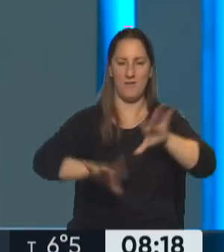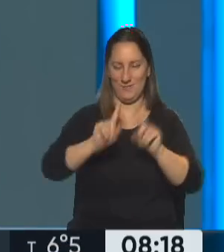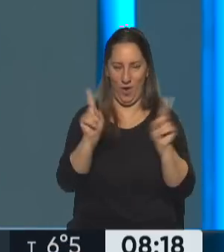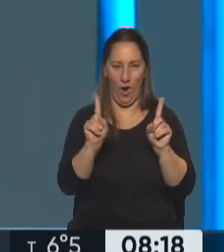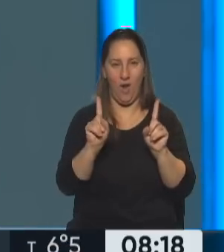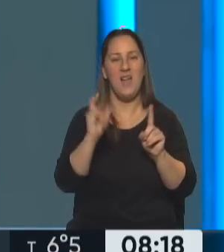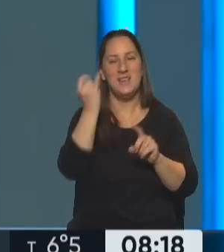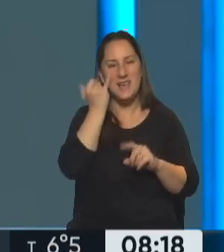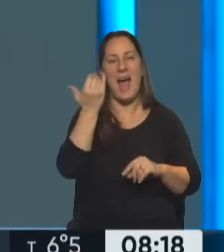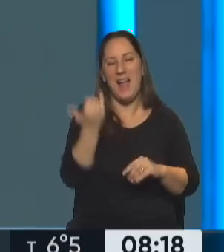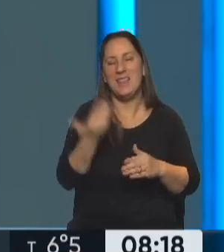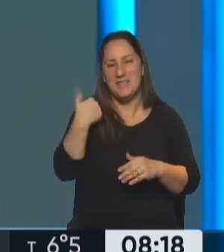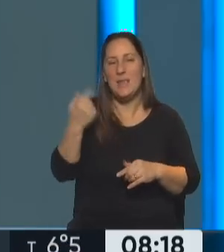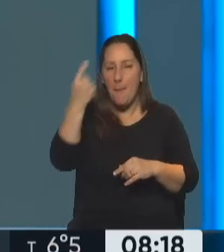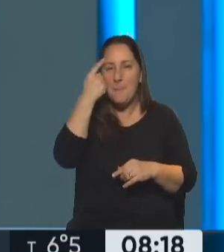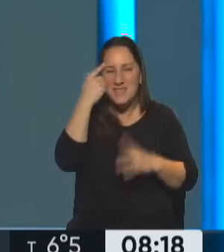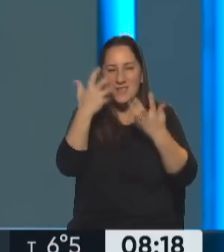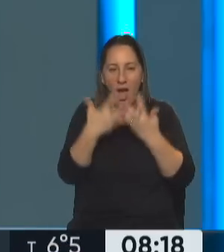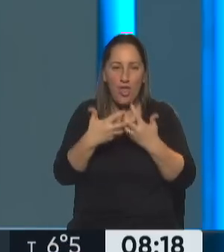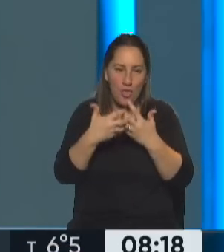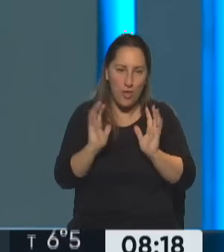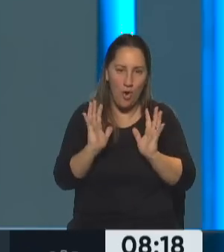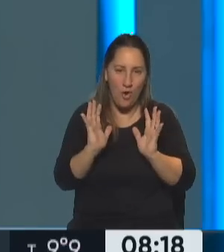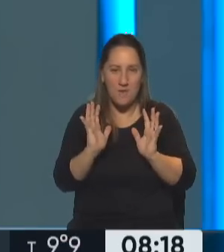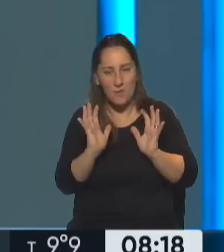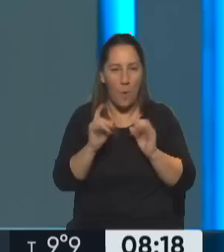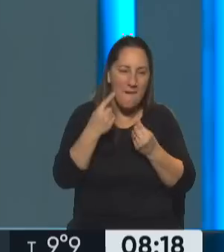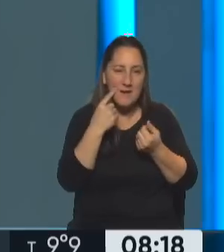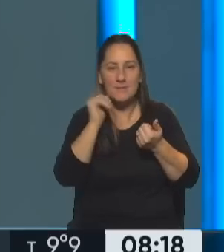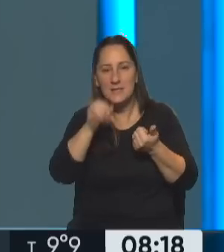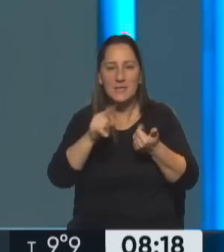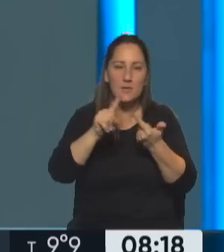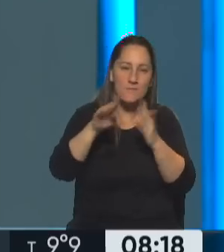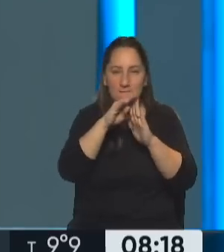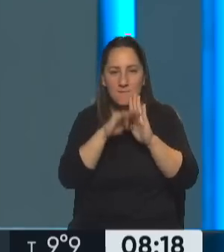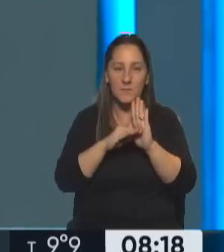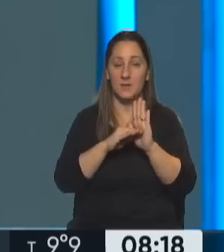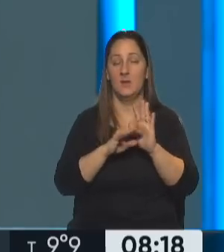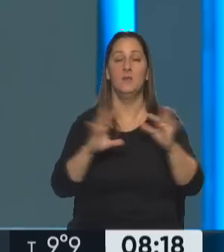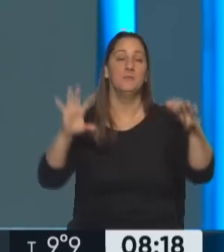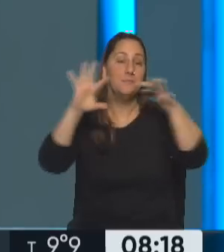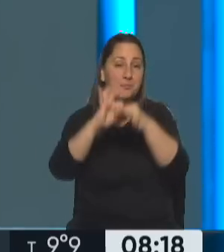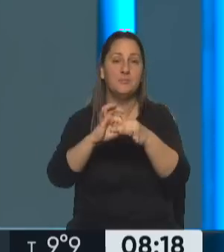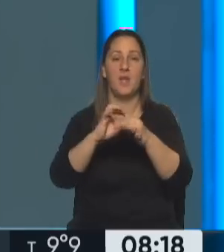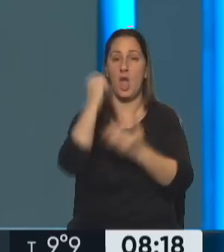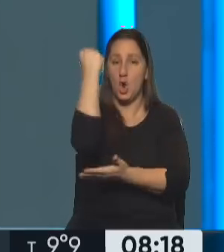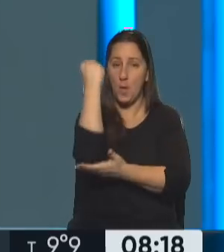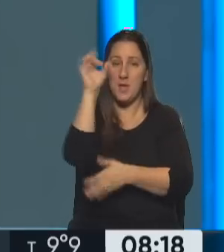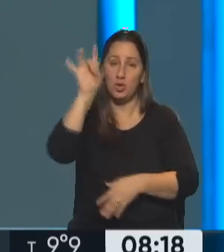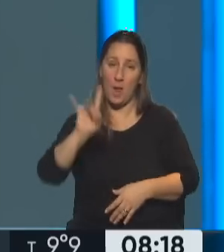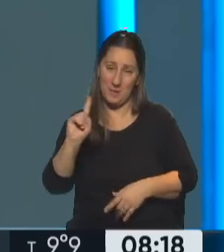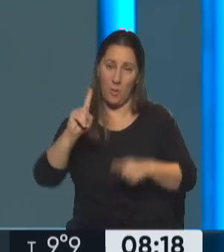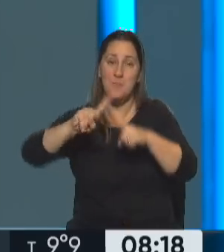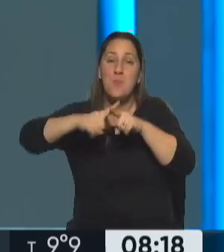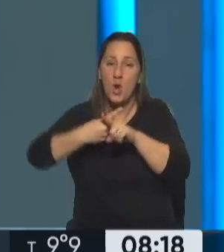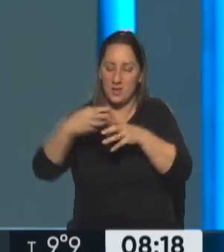Digo, evidentemente había un proyecto que lo estaba definiendo y que está relacionado con la coyuntura no solamente económica, sino política